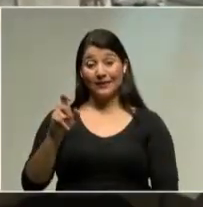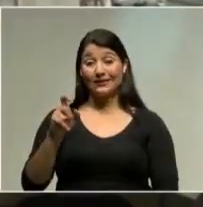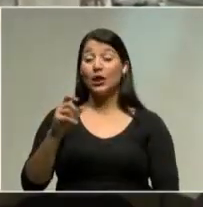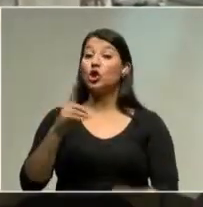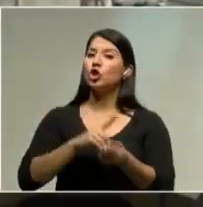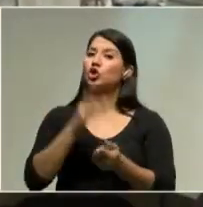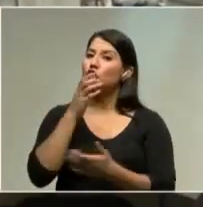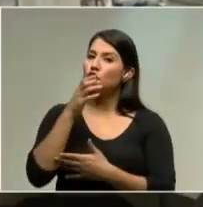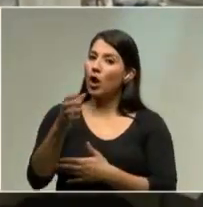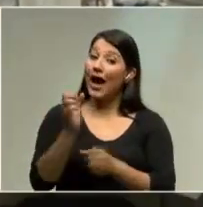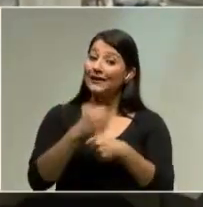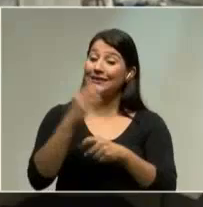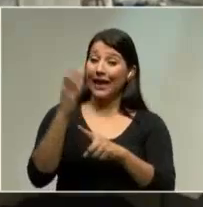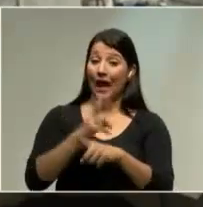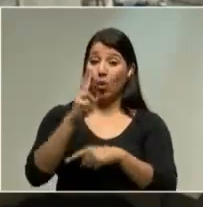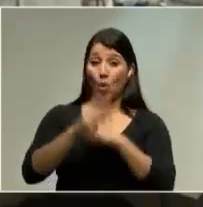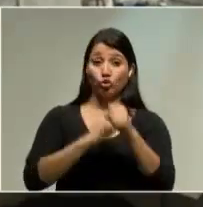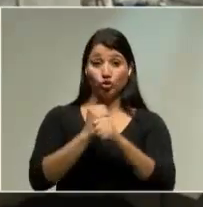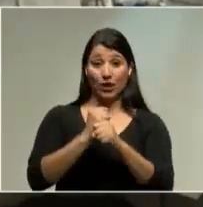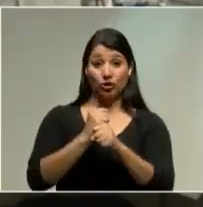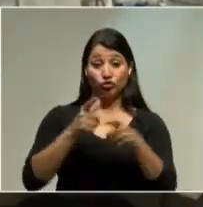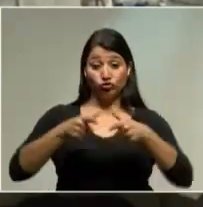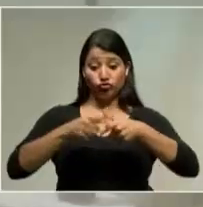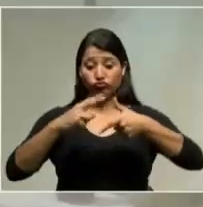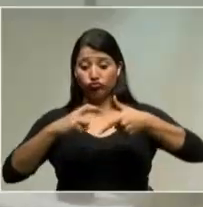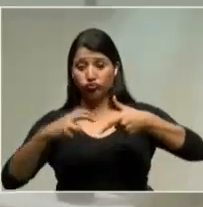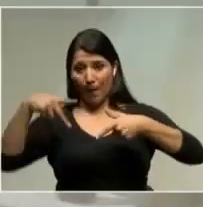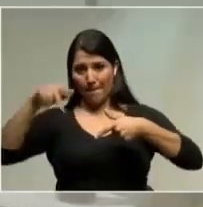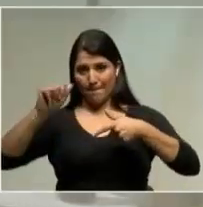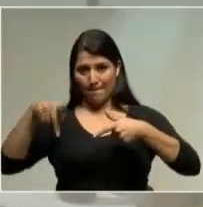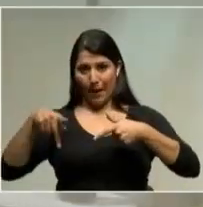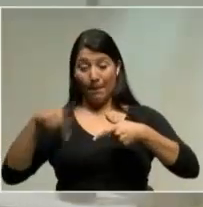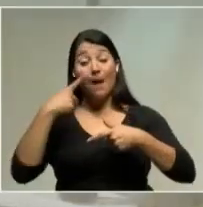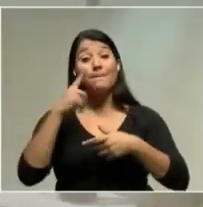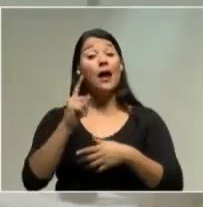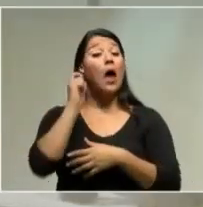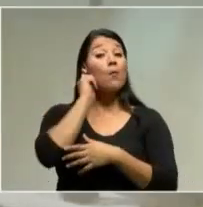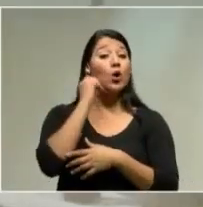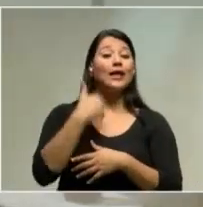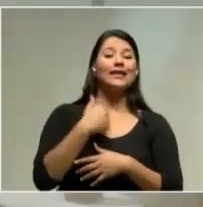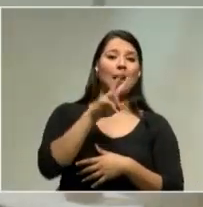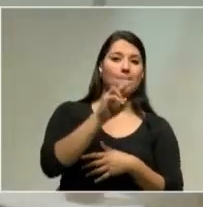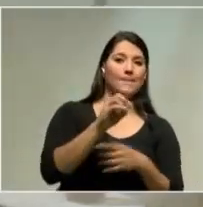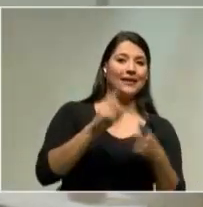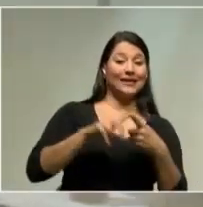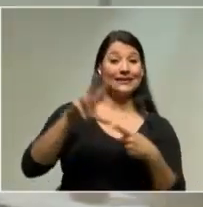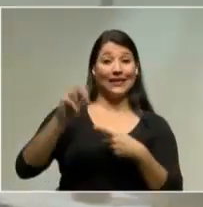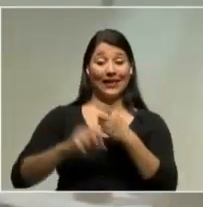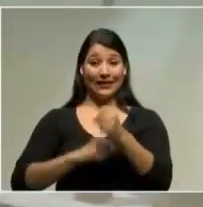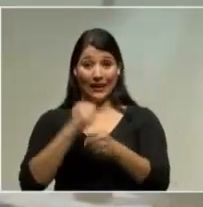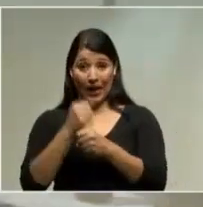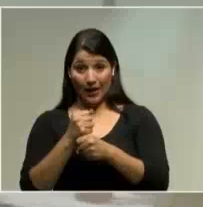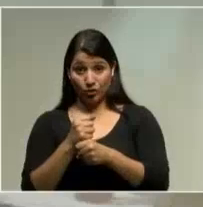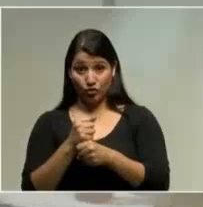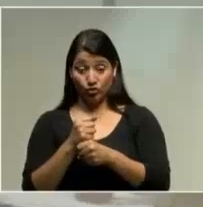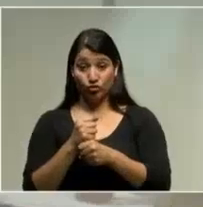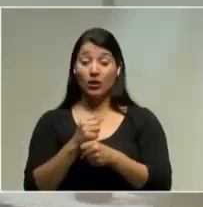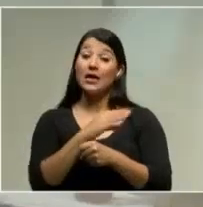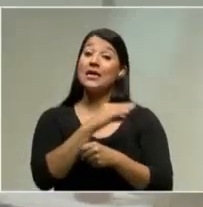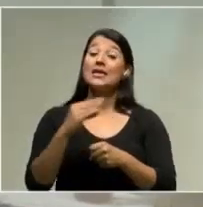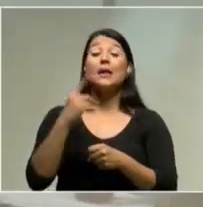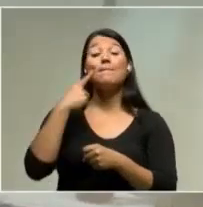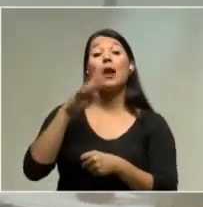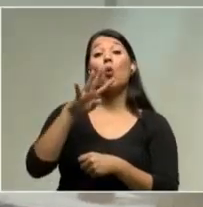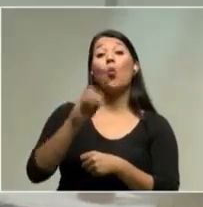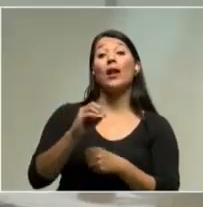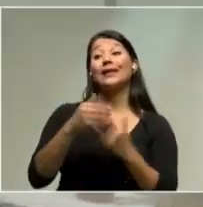recomiendan realizar cada 2 años el Papa Nicolau para aquellas mujeres entre los 20 y 30 años, mientras que las de